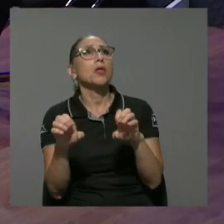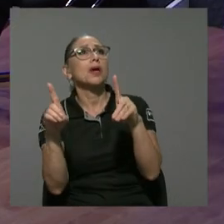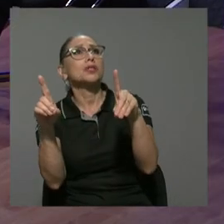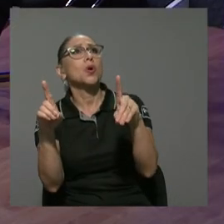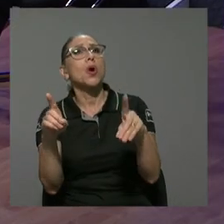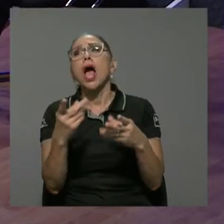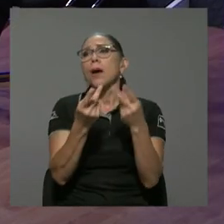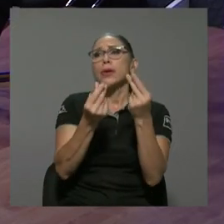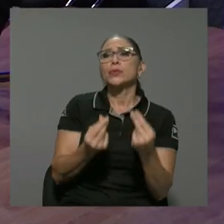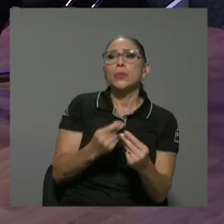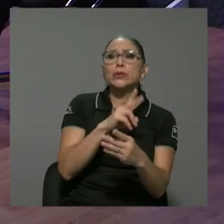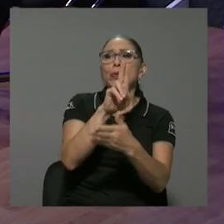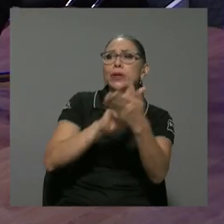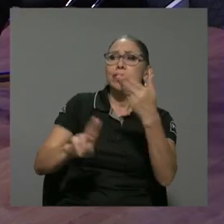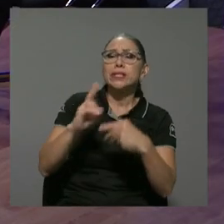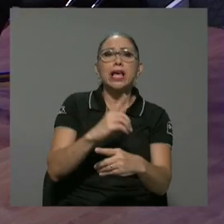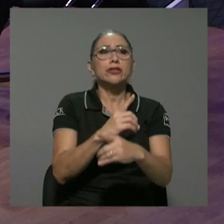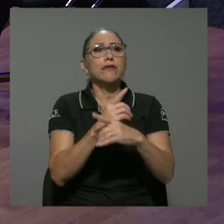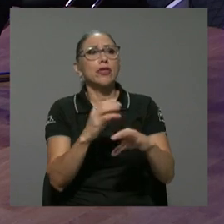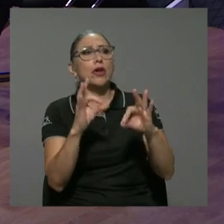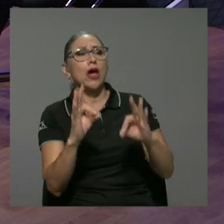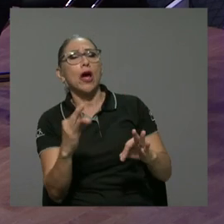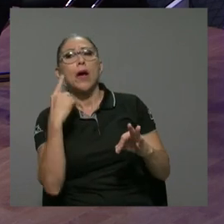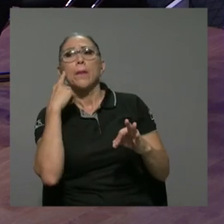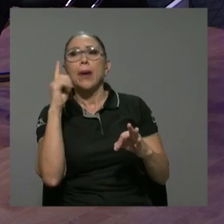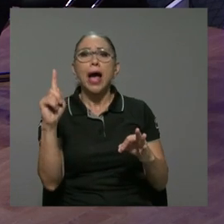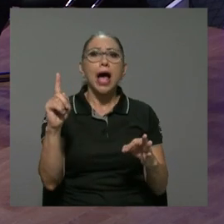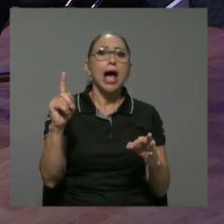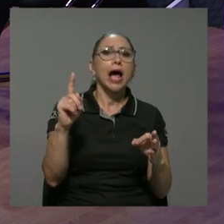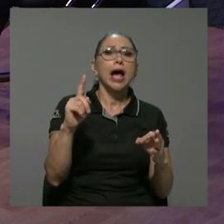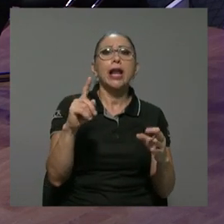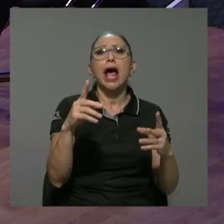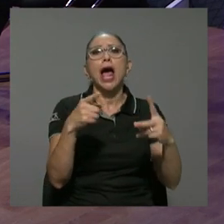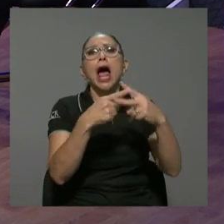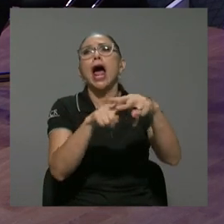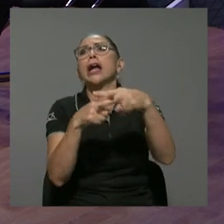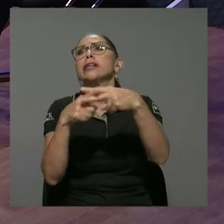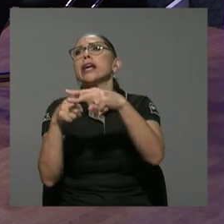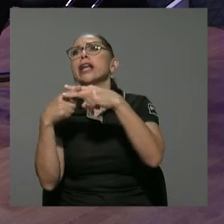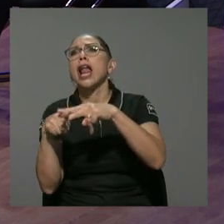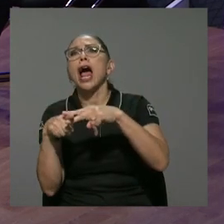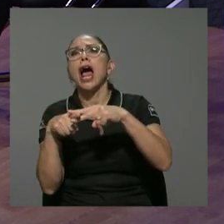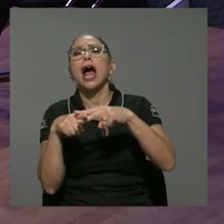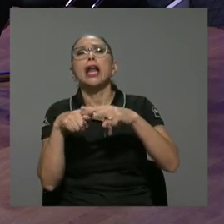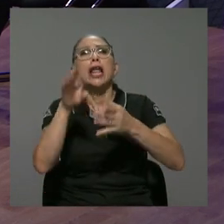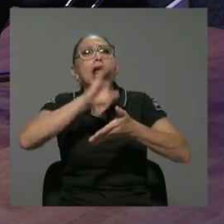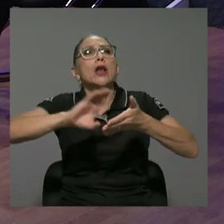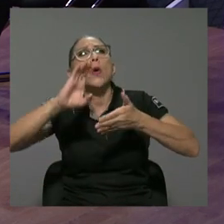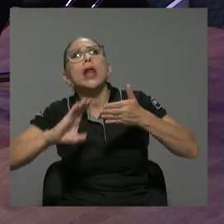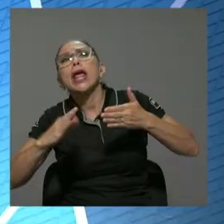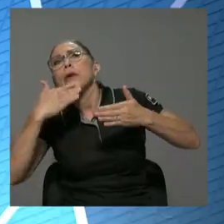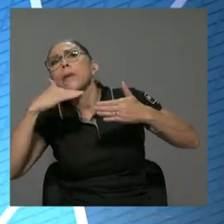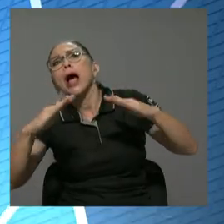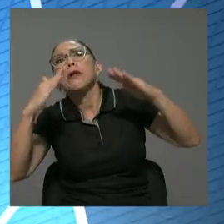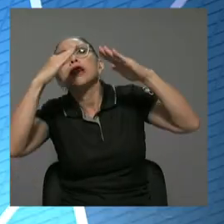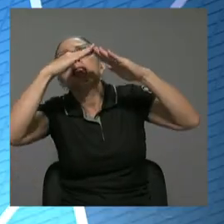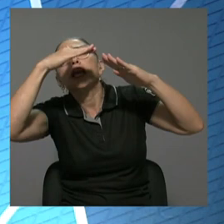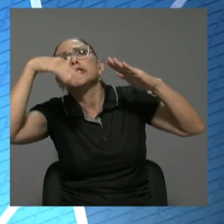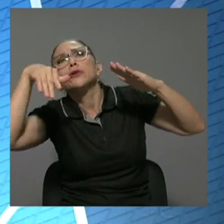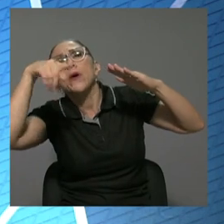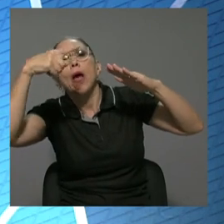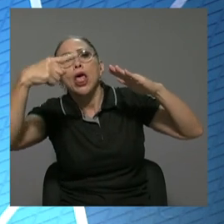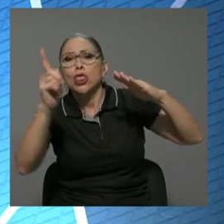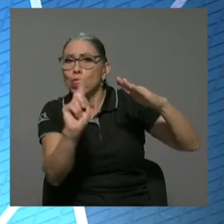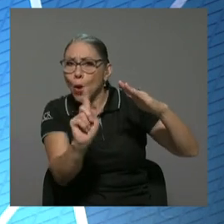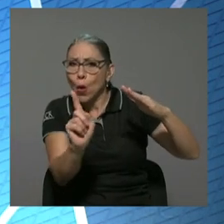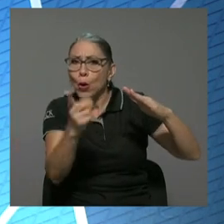las universidades o para arreglar tres techos de un colegio, es una visión de país de qué